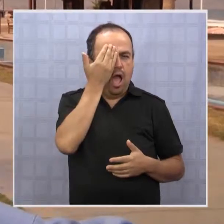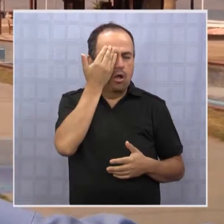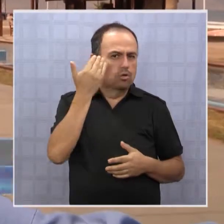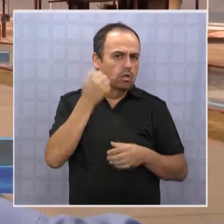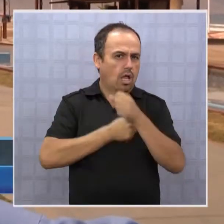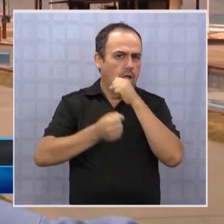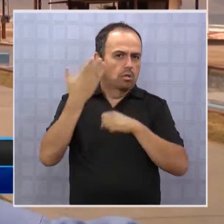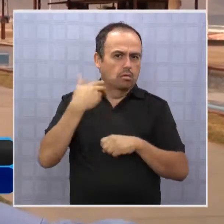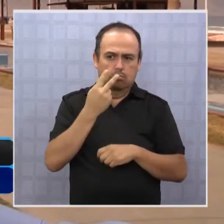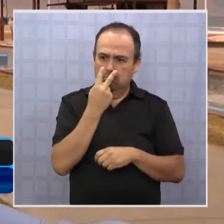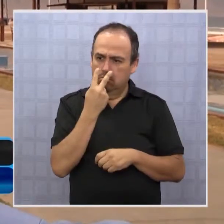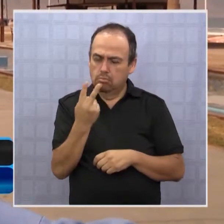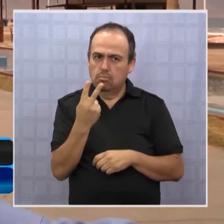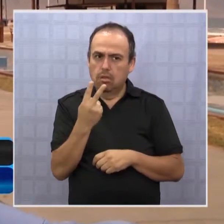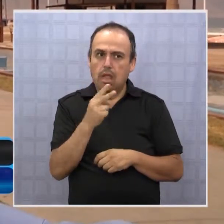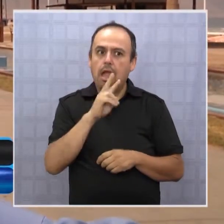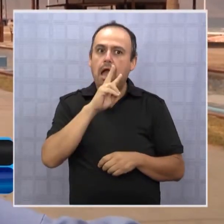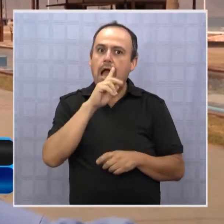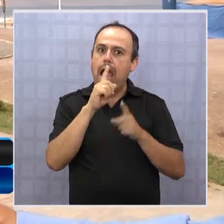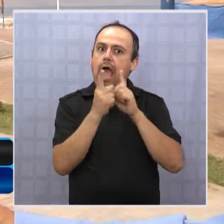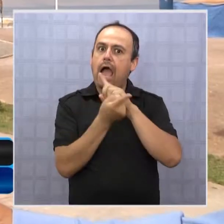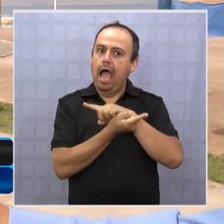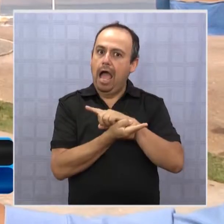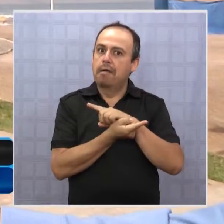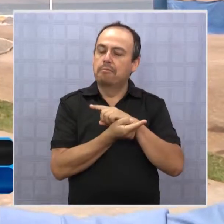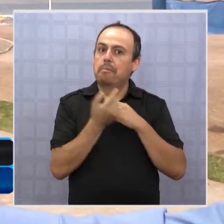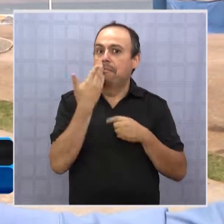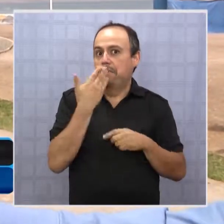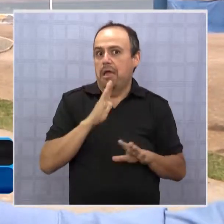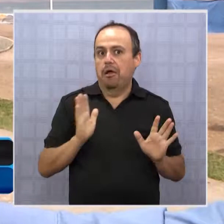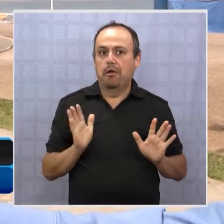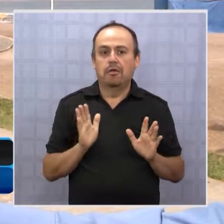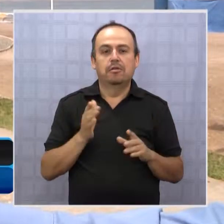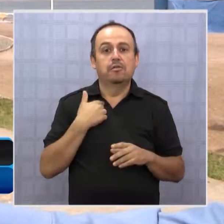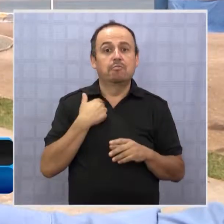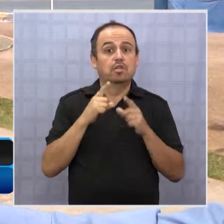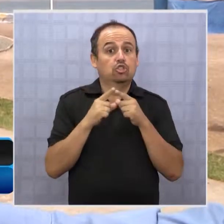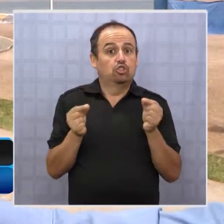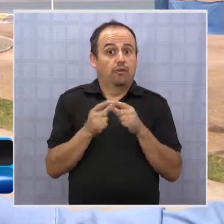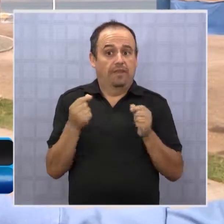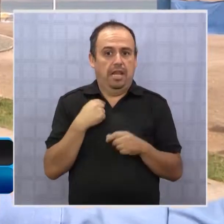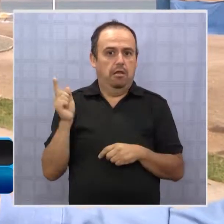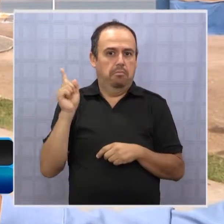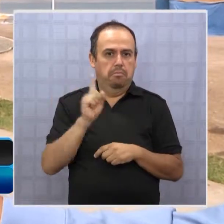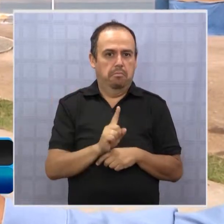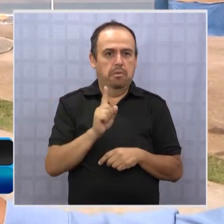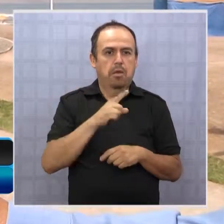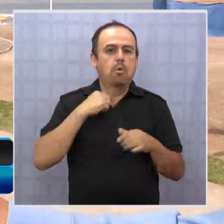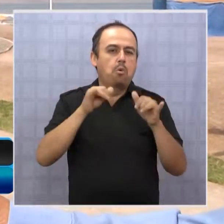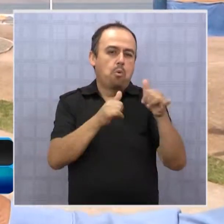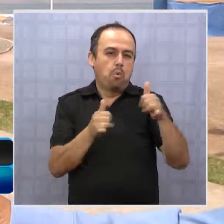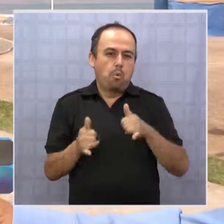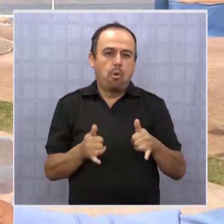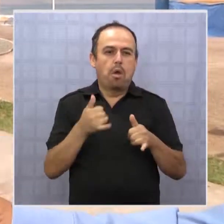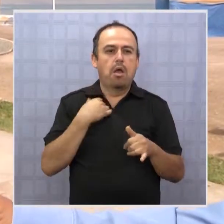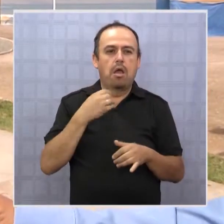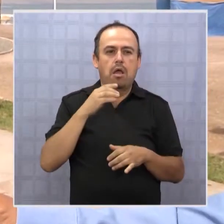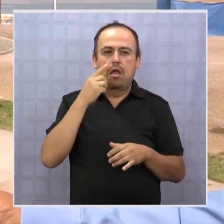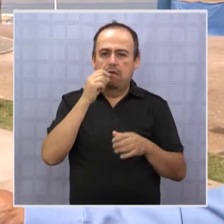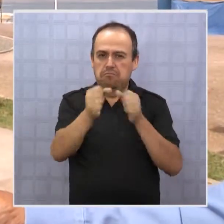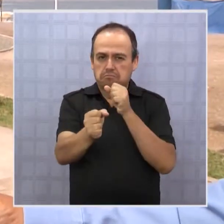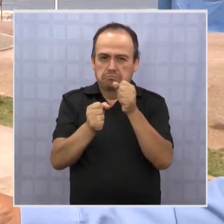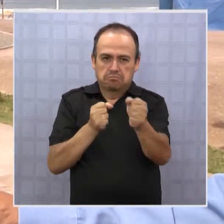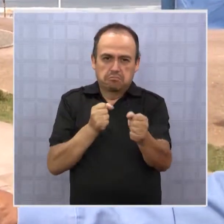pasado y he notado un cambio, para mejor. Sí, ha habido mejoras, venimos con mi sobrino y jugamos, después veía